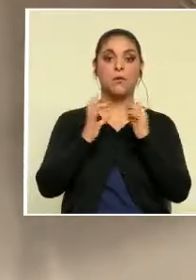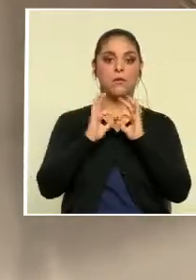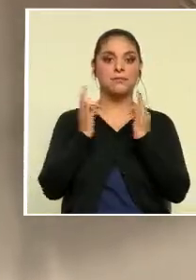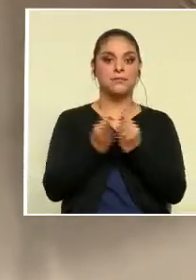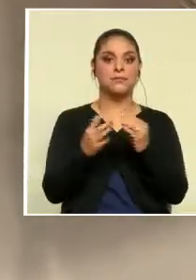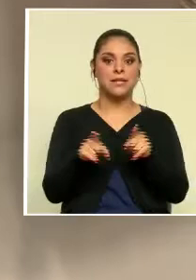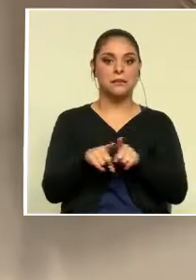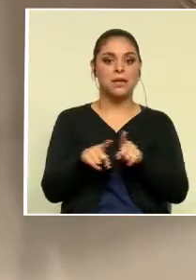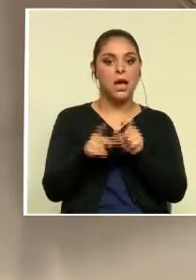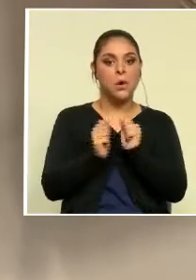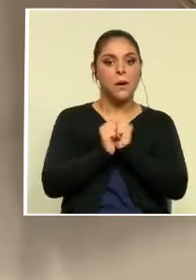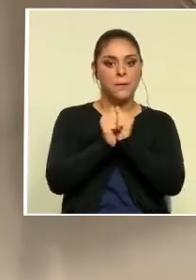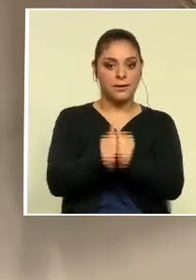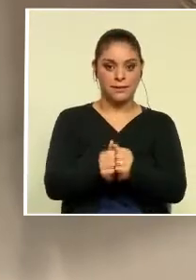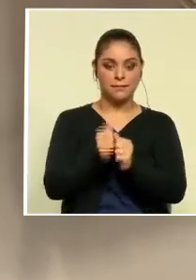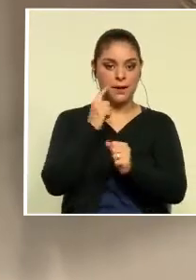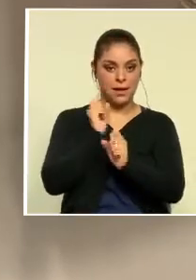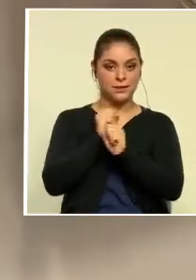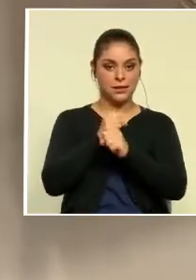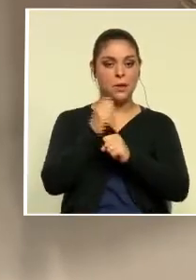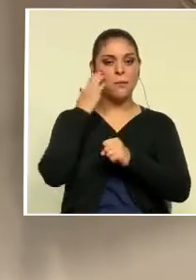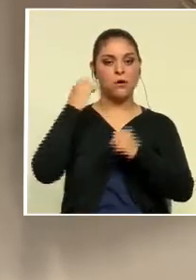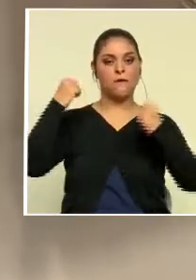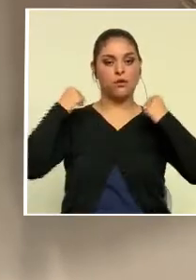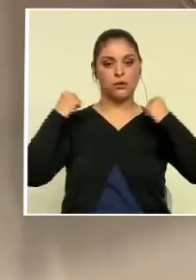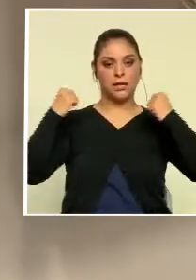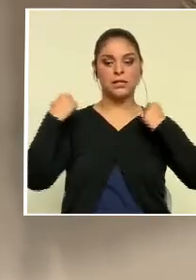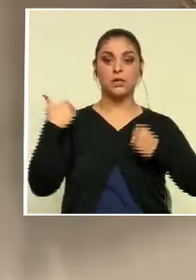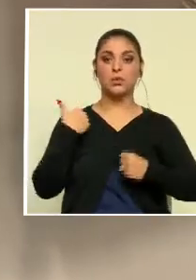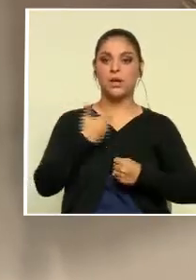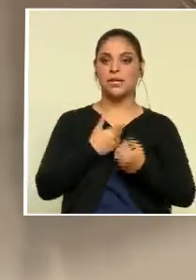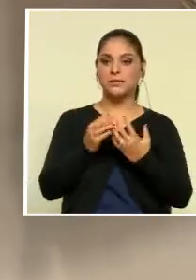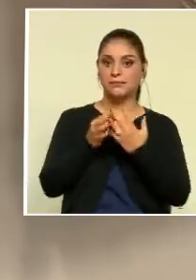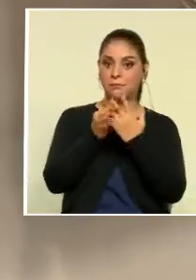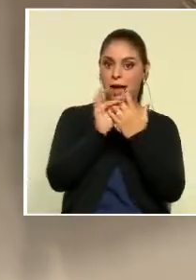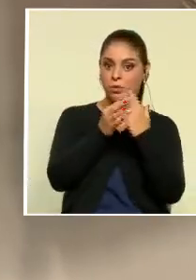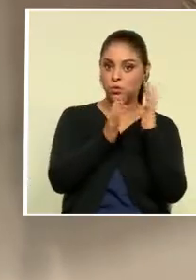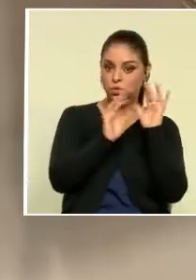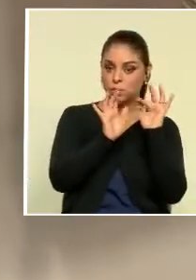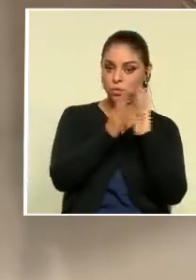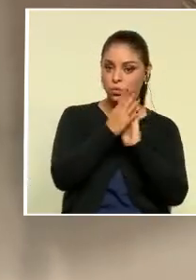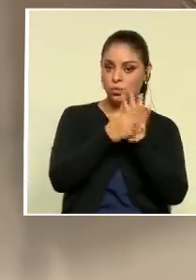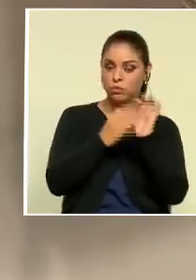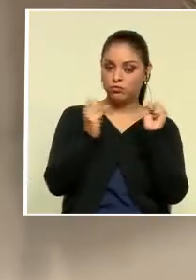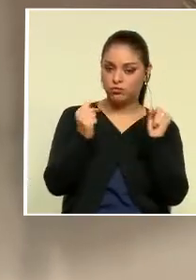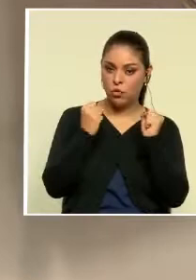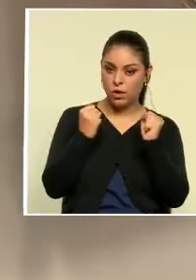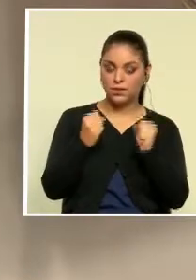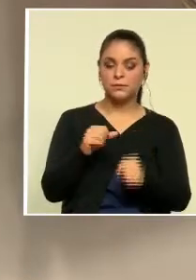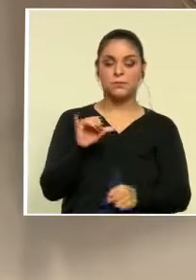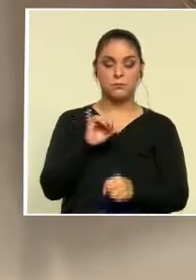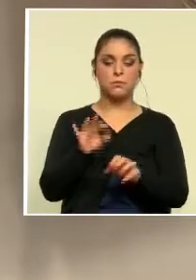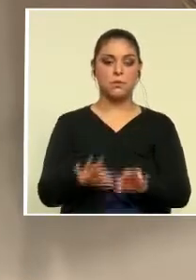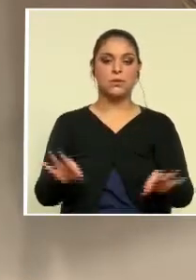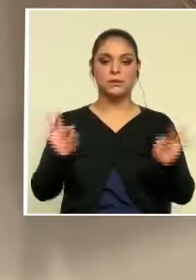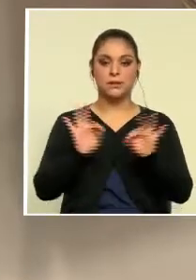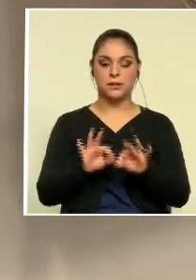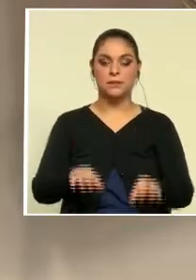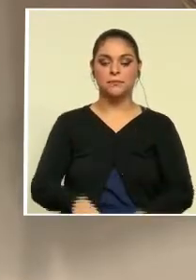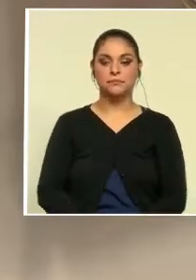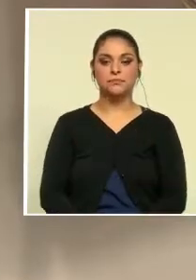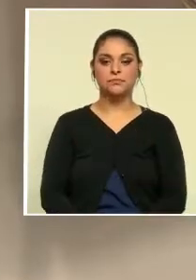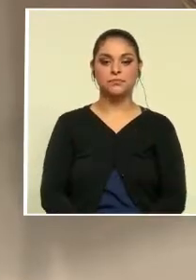acompañarnos para hacerlo porque fortalece nuestras manitas entonces eso es muy muy importante estos de niña web